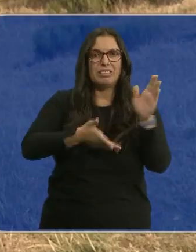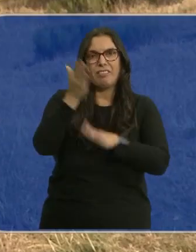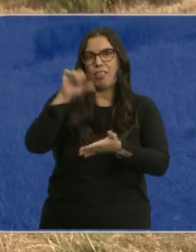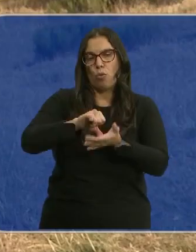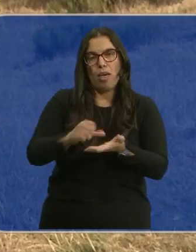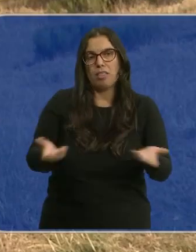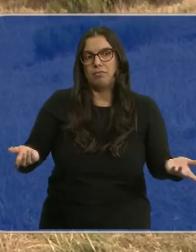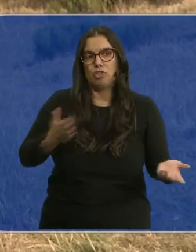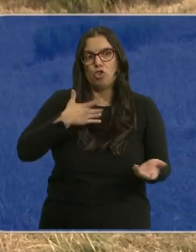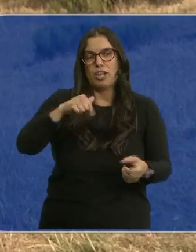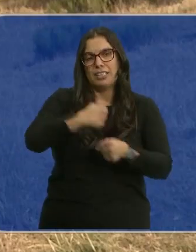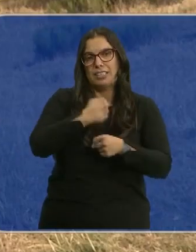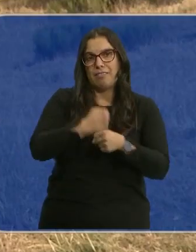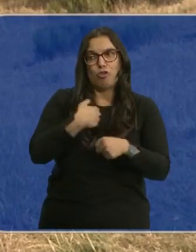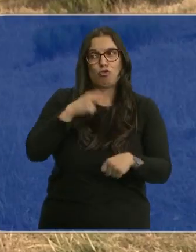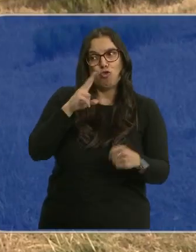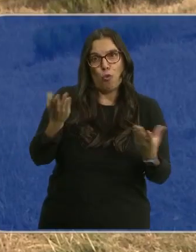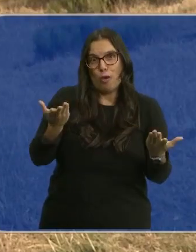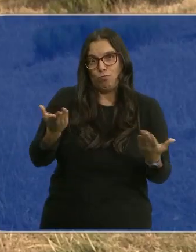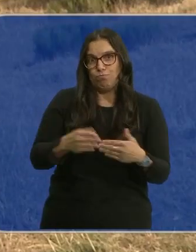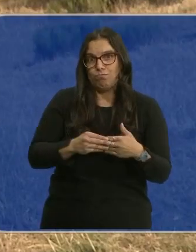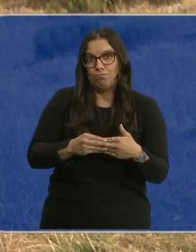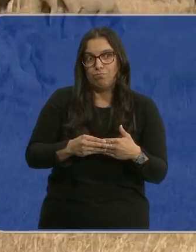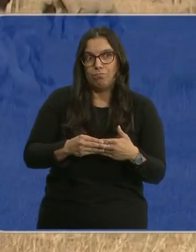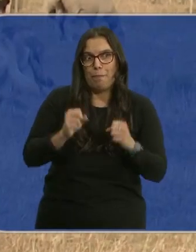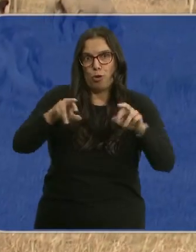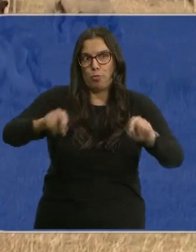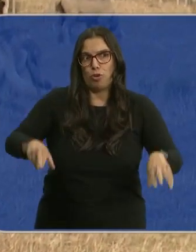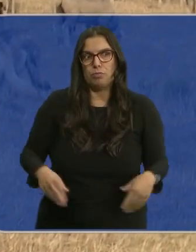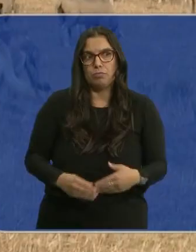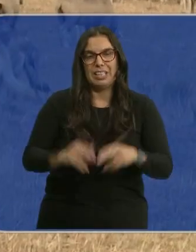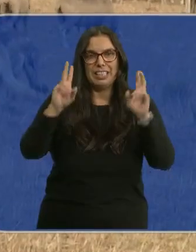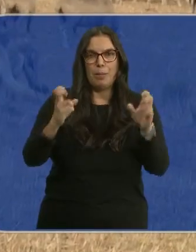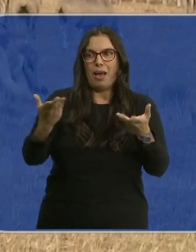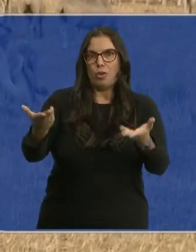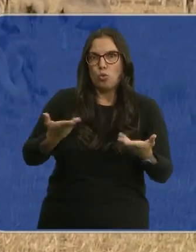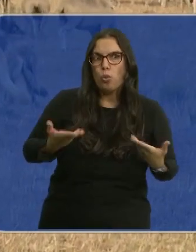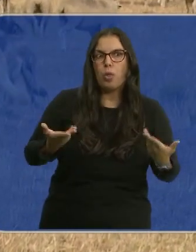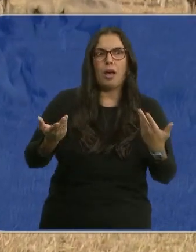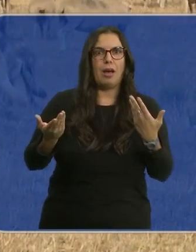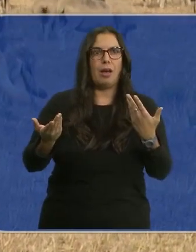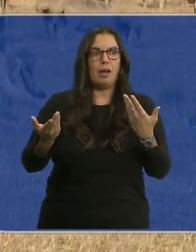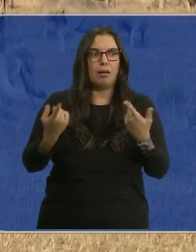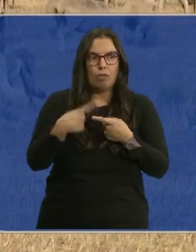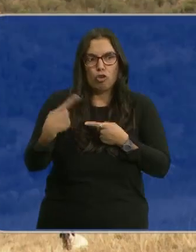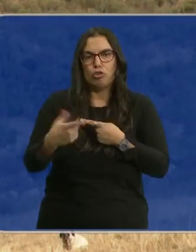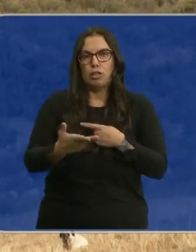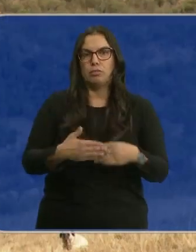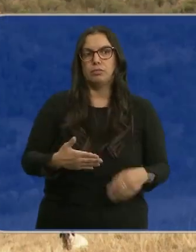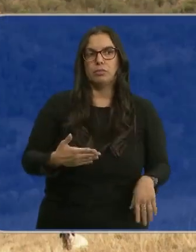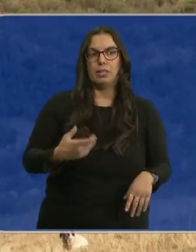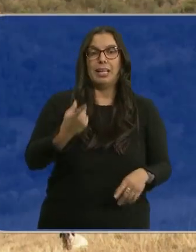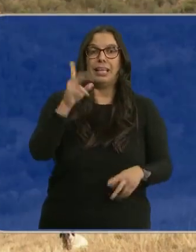las ciudades y no lo quiere. Yo no lo veo, cada vez peor, en tema de ayudas y en cosas de esas, tanto